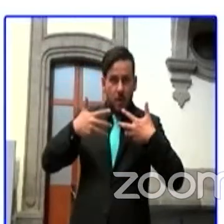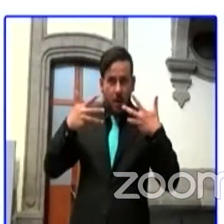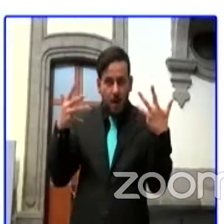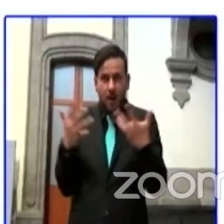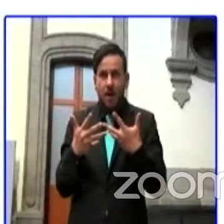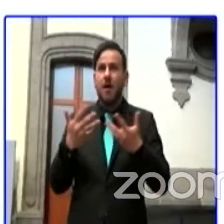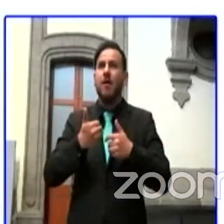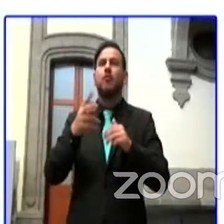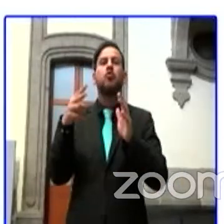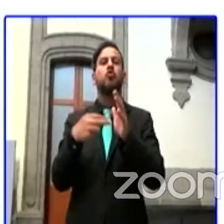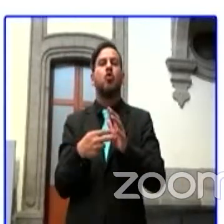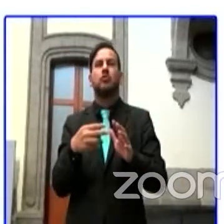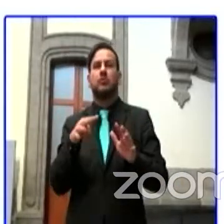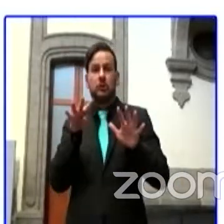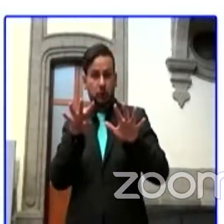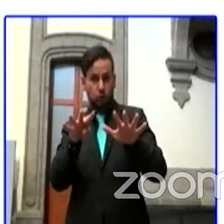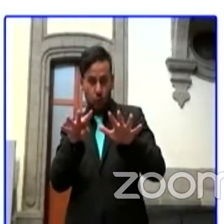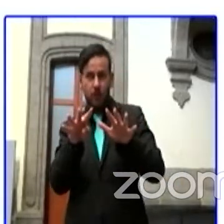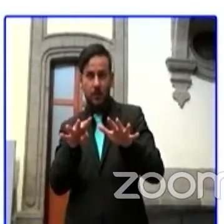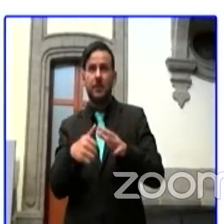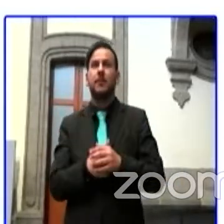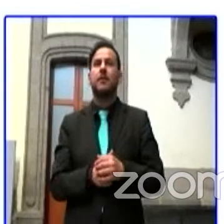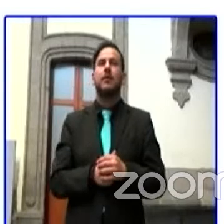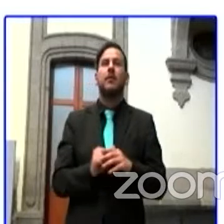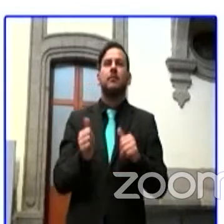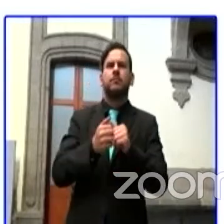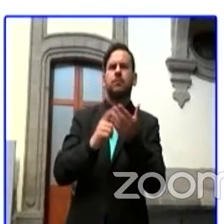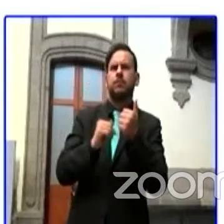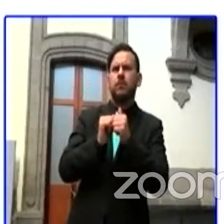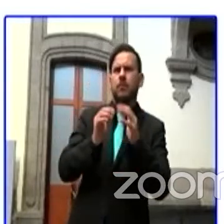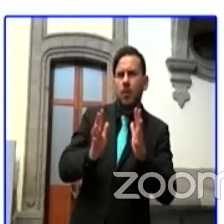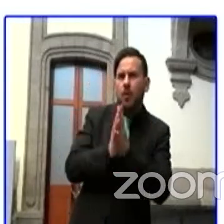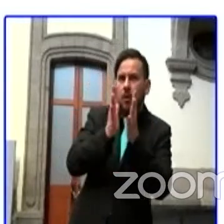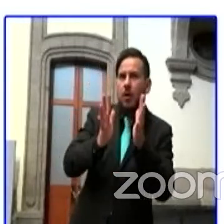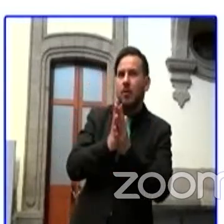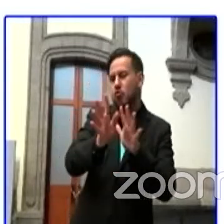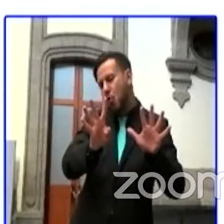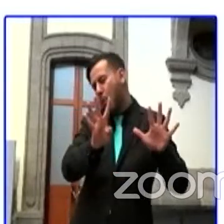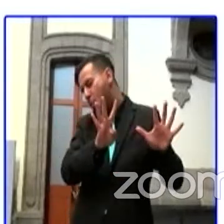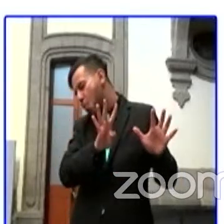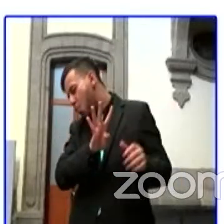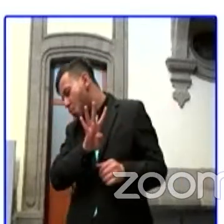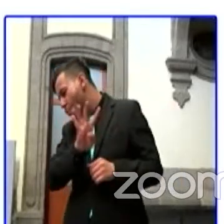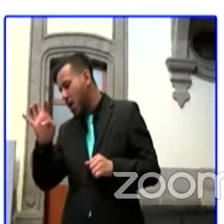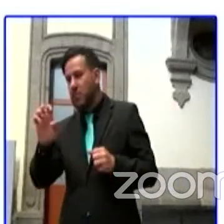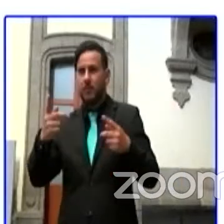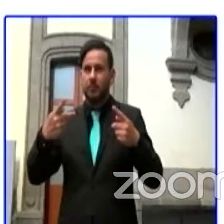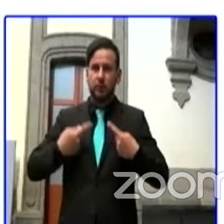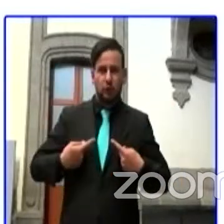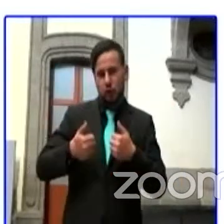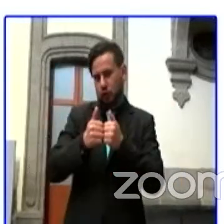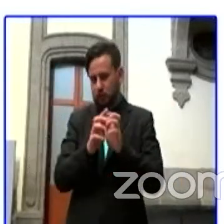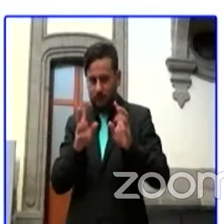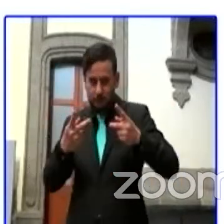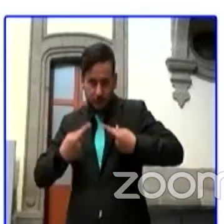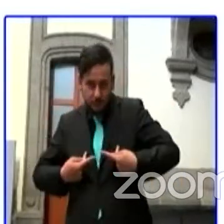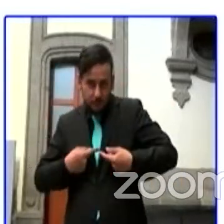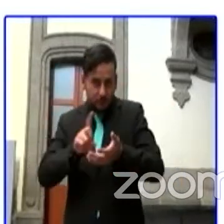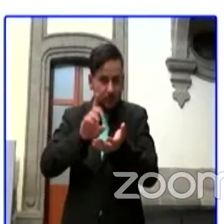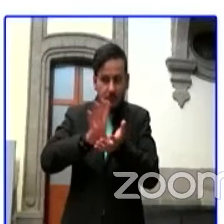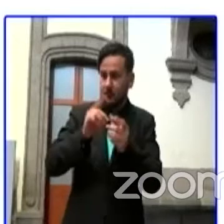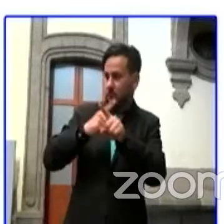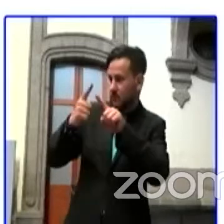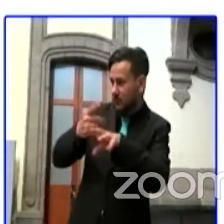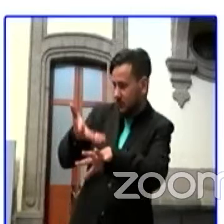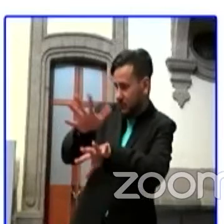el 2019, participaron más de 400 personas con discapacidad e integrantes de